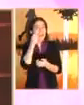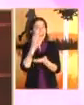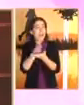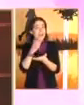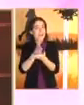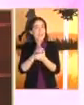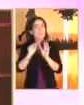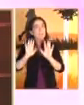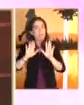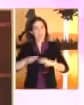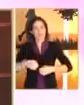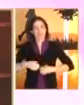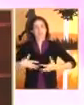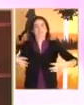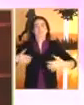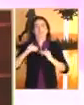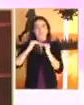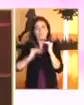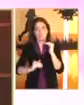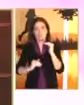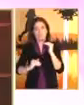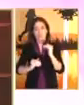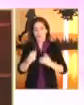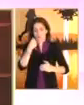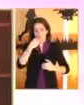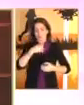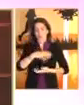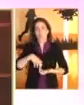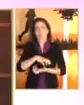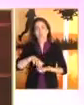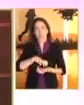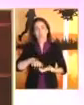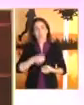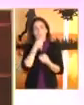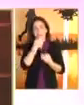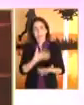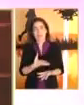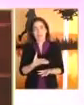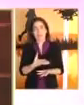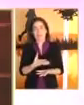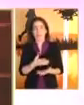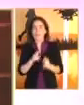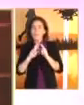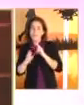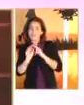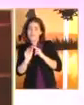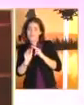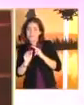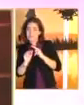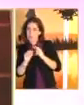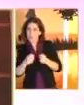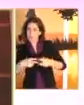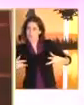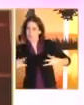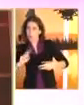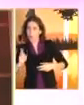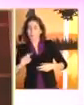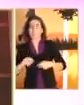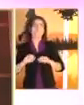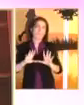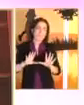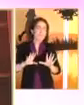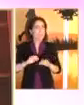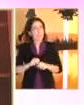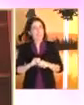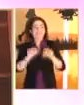mayor digestibilidad. Y si bien es verdad que nos enfrentamos a un... ¿Y no engorda? No, a ver, bueno. Rocío, ya sabes que a mí el matiz de no